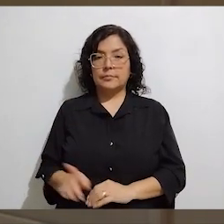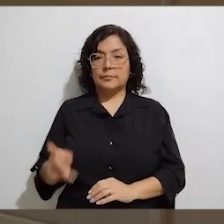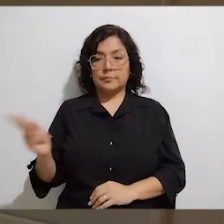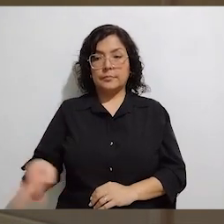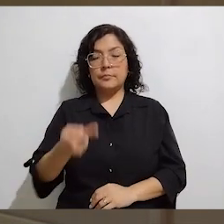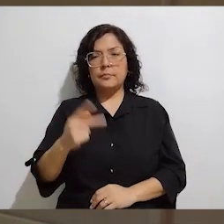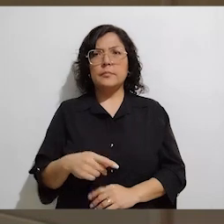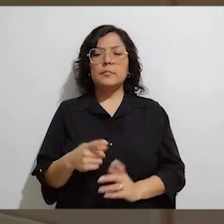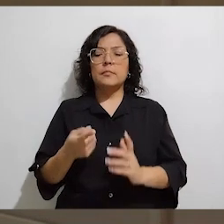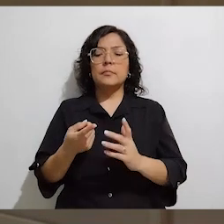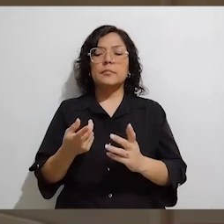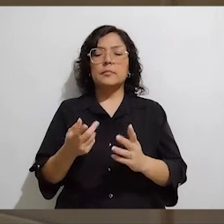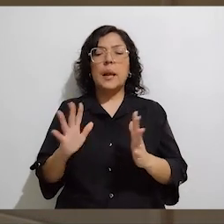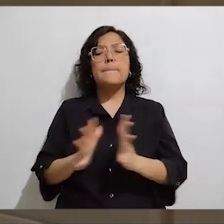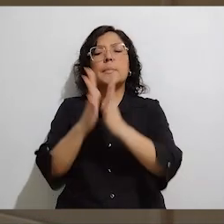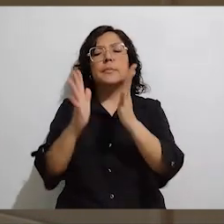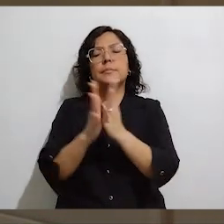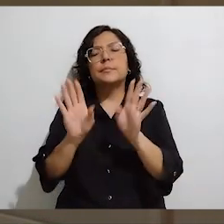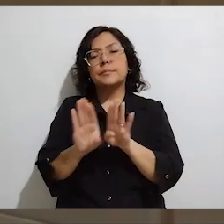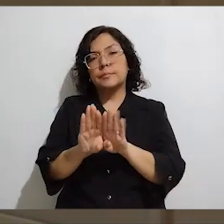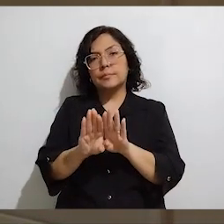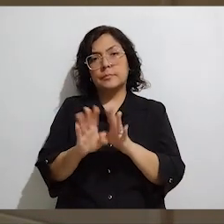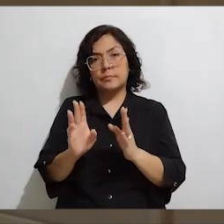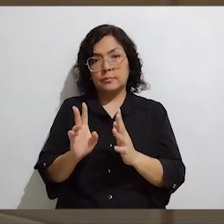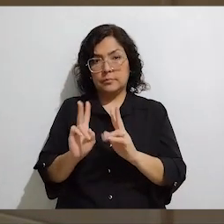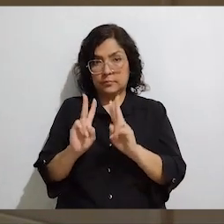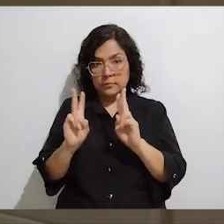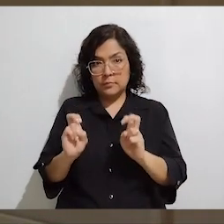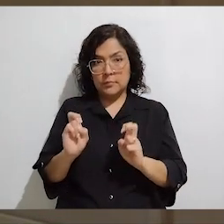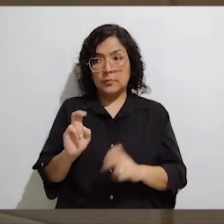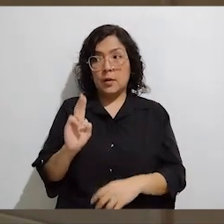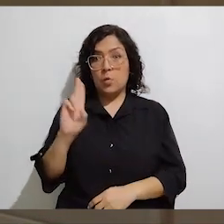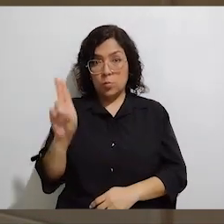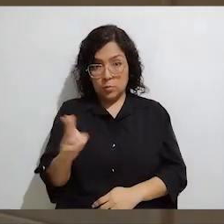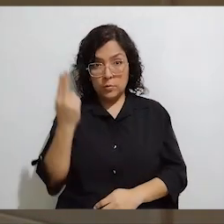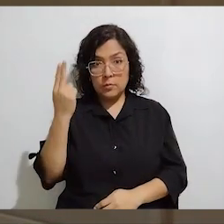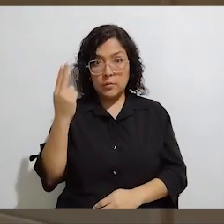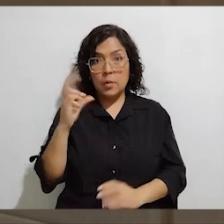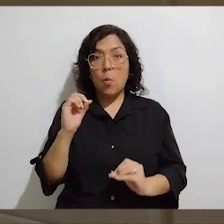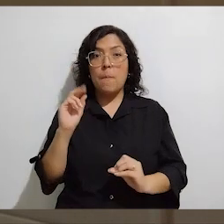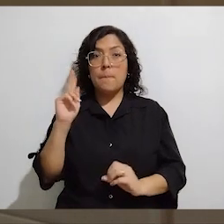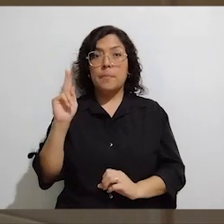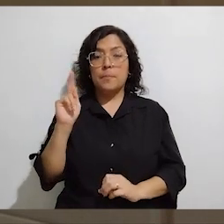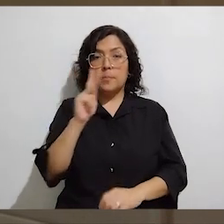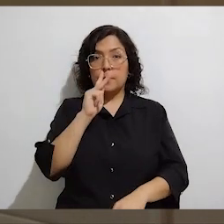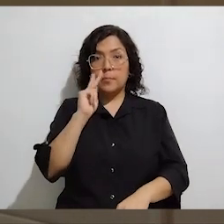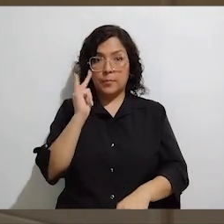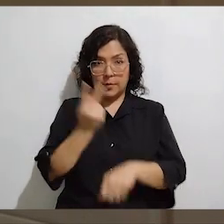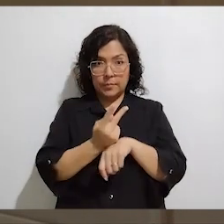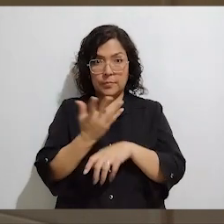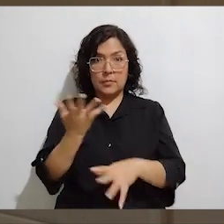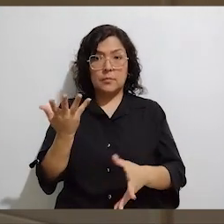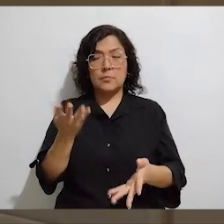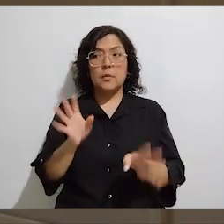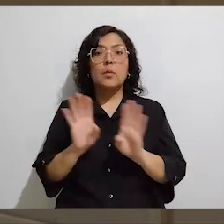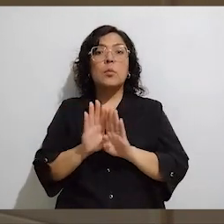entran ya a su carrera universitaria o bien puede generarse desde antes, desde la prepa, porque hay algunos